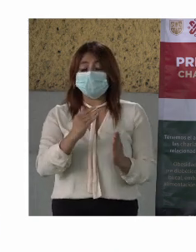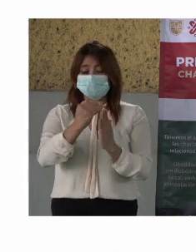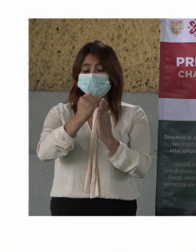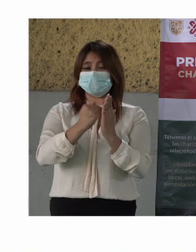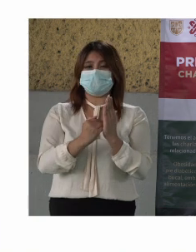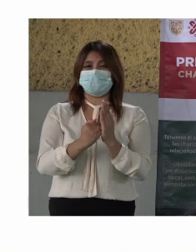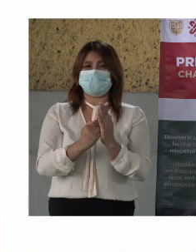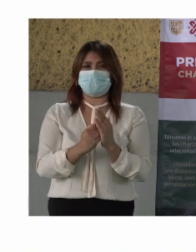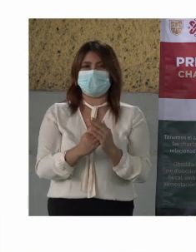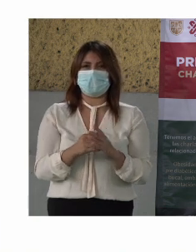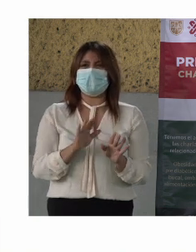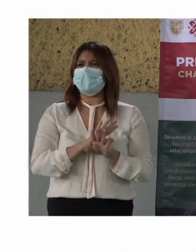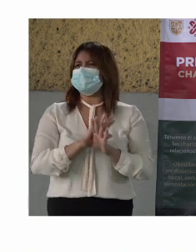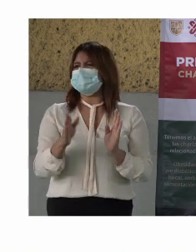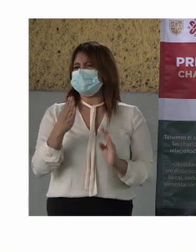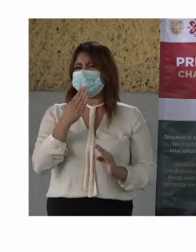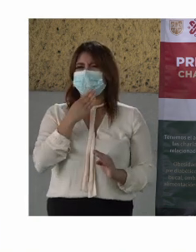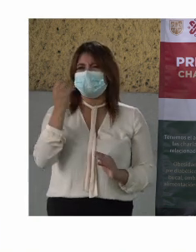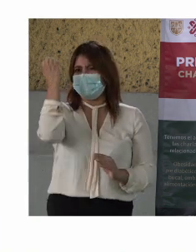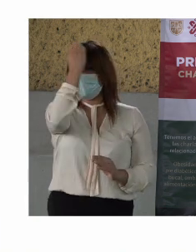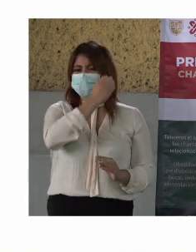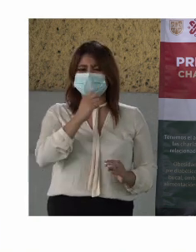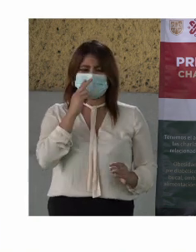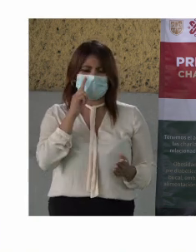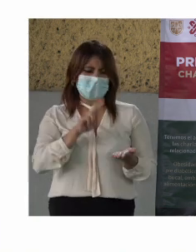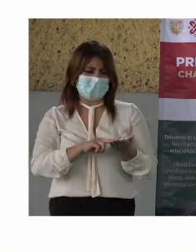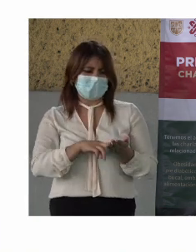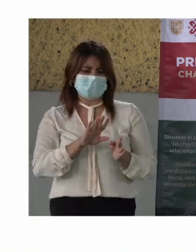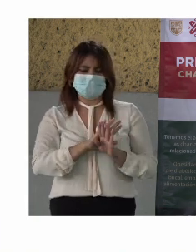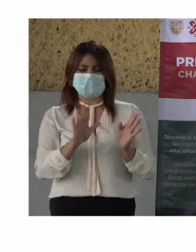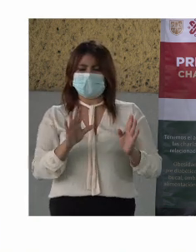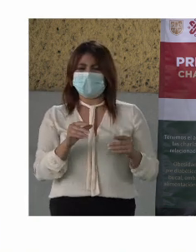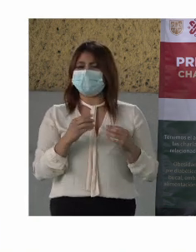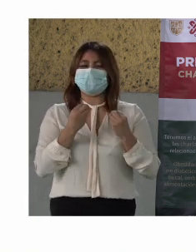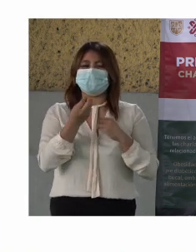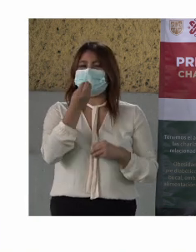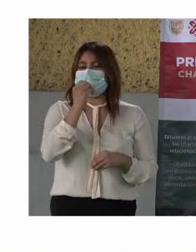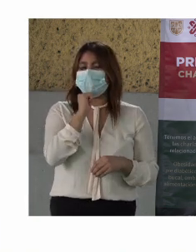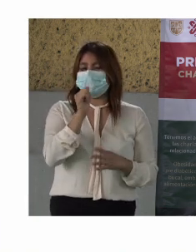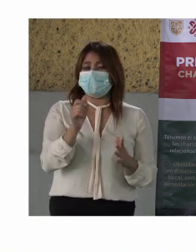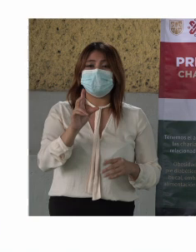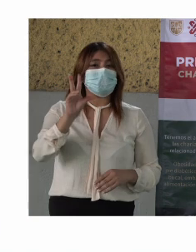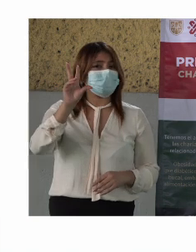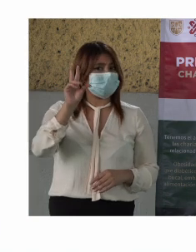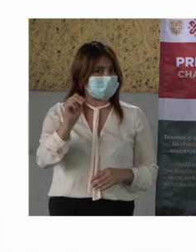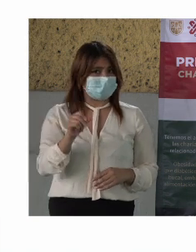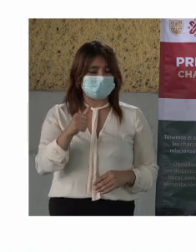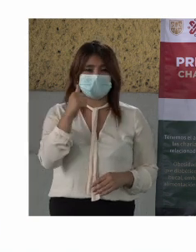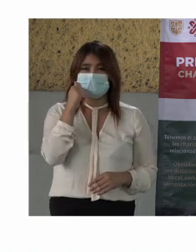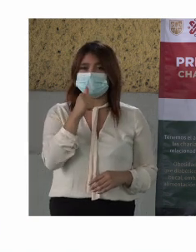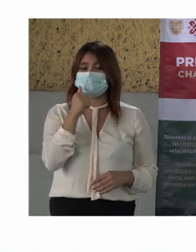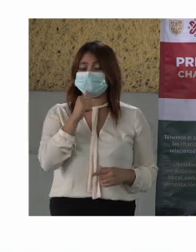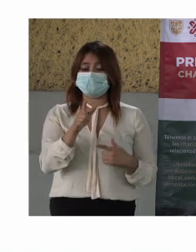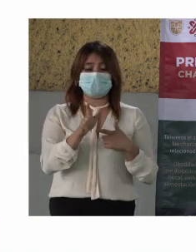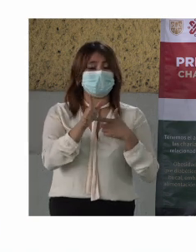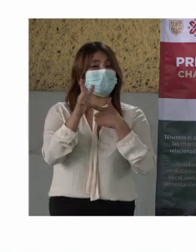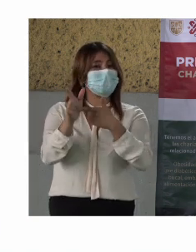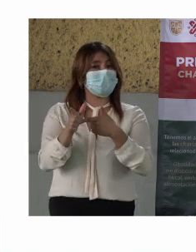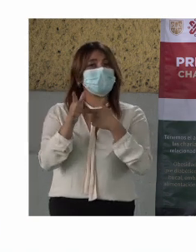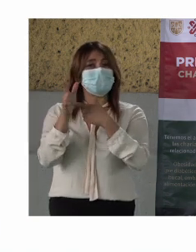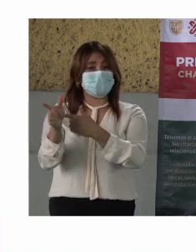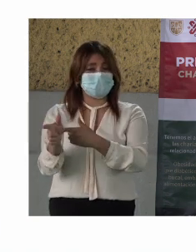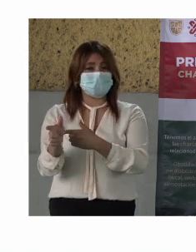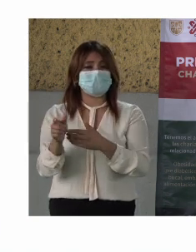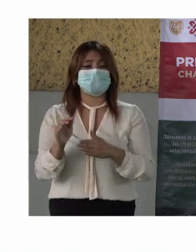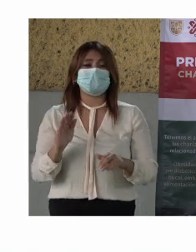de entrada decir, ya estoy en este valor y ya lo voy a quitar, no. Siempre necesitamos todo nuestro manejo de la manera